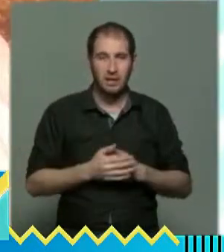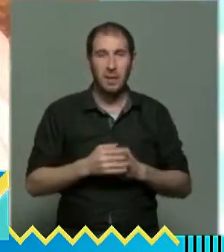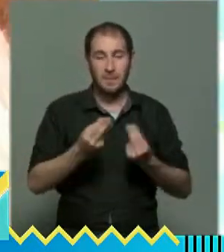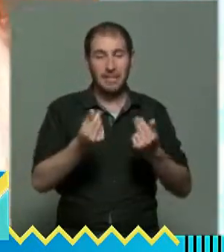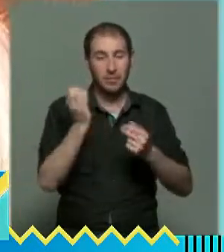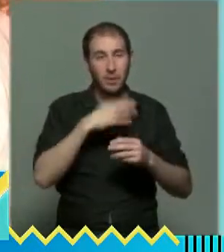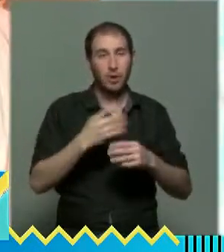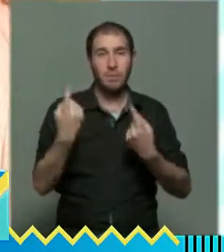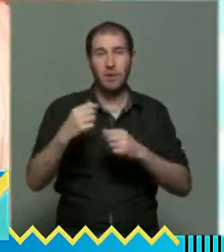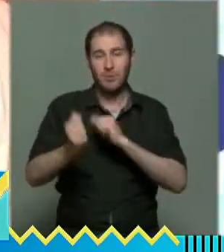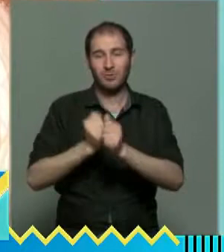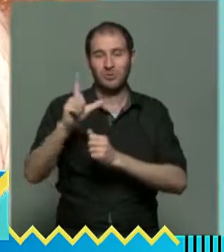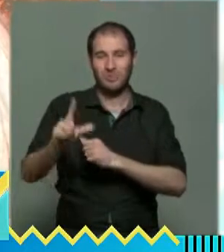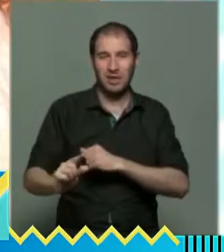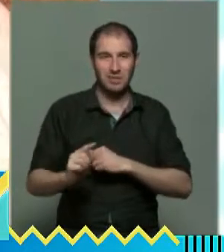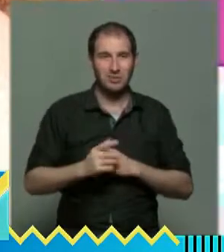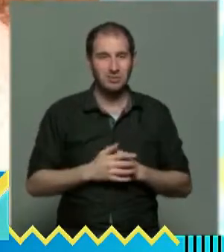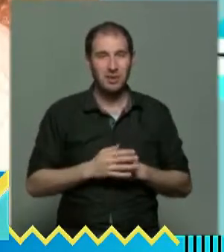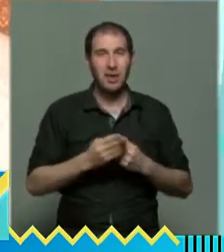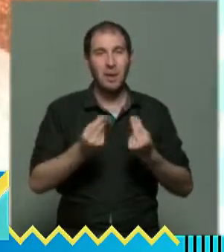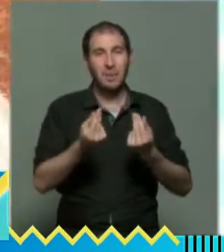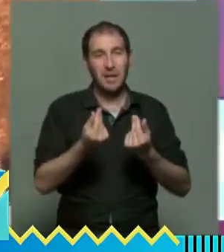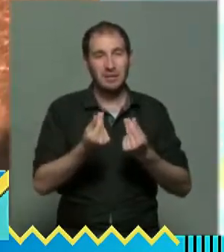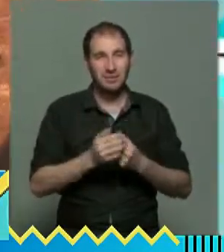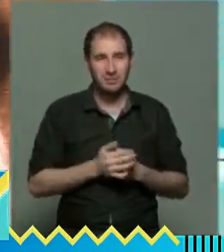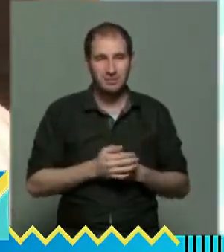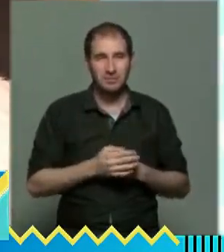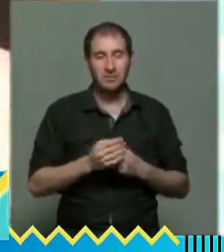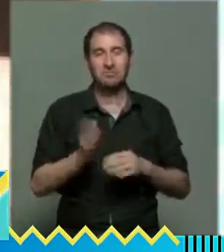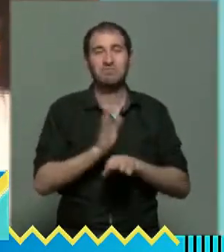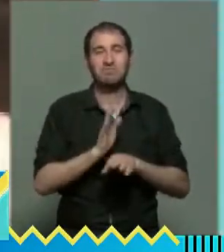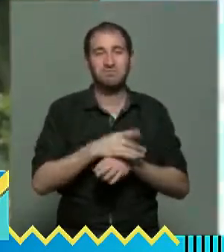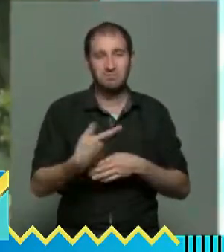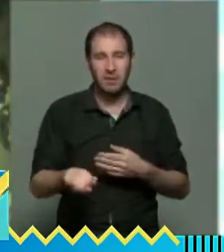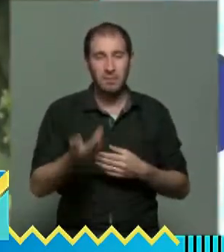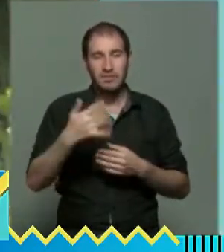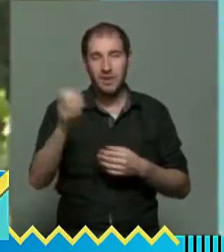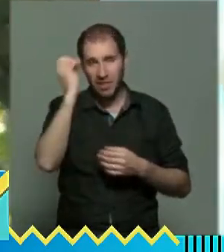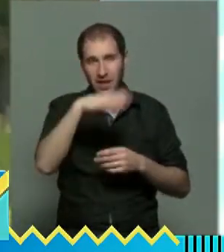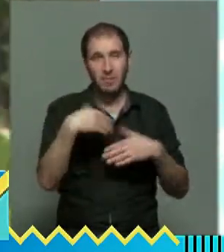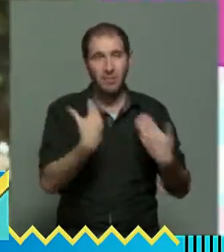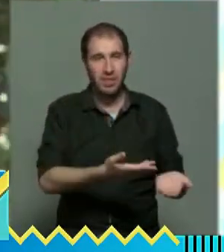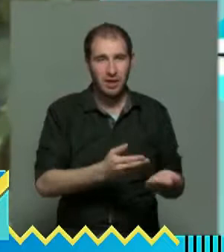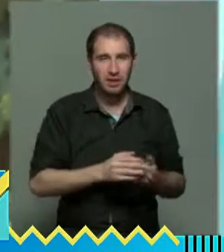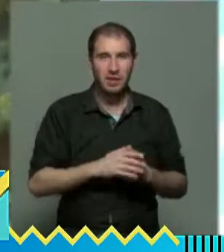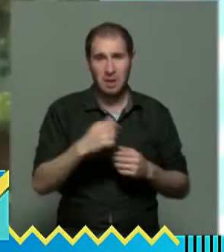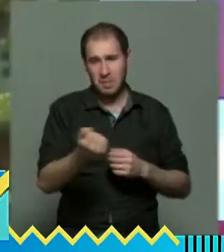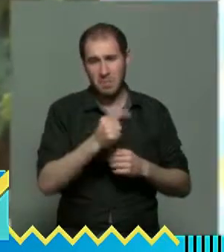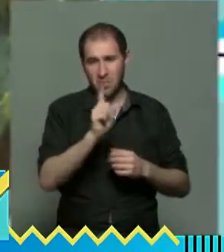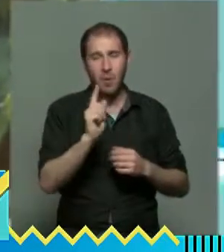el precio, pero bajó la producción. Claro. Entonces los precios, en definitiva, lo que llegó al bolsillo de los productores no fue